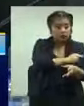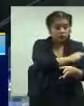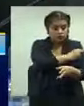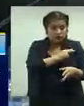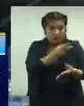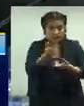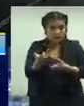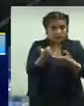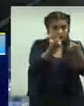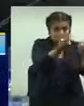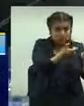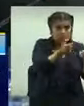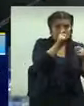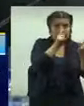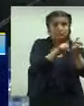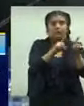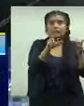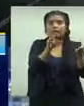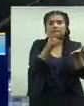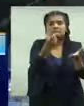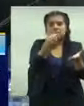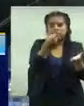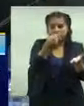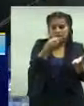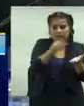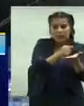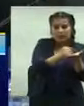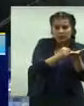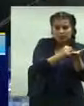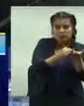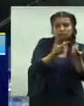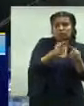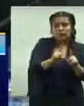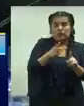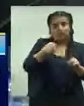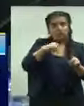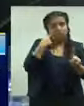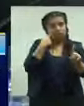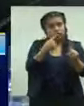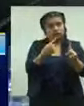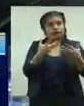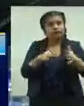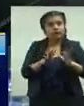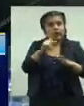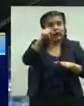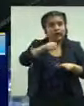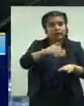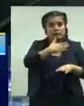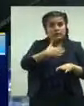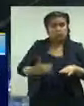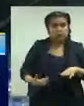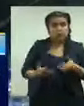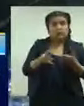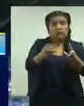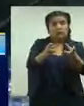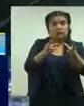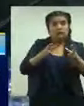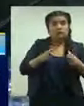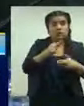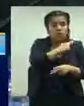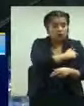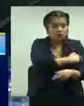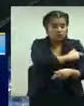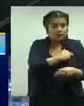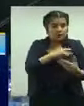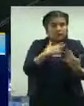ejecutoras, ¿verdad? Háblese de medicamentos, si podemos ver, nosotros cuando entramos en este gobierno recibimos hospitales